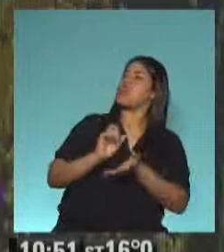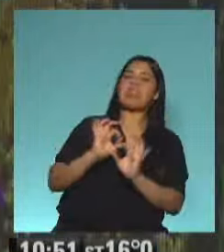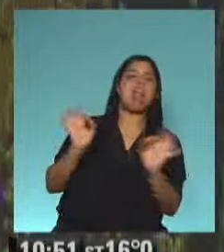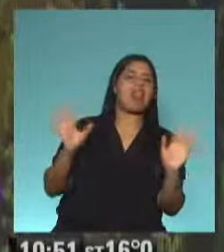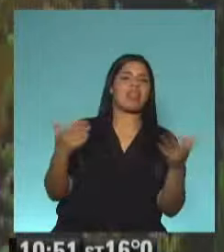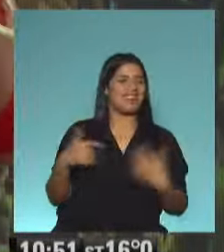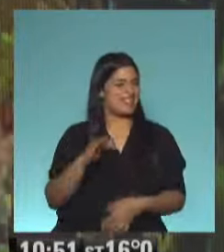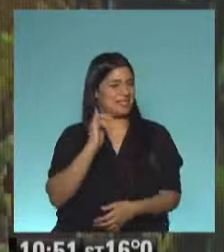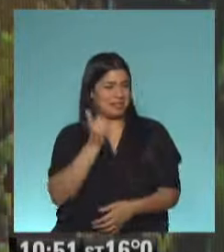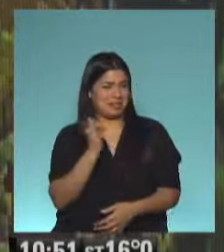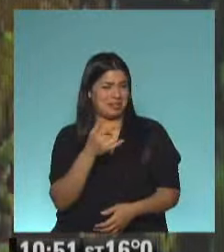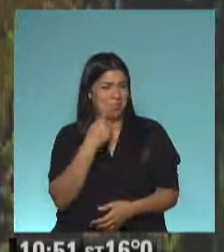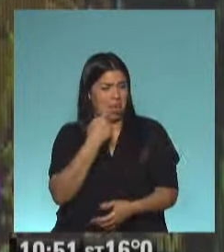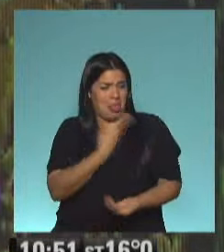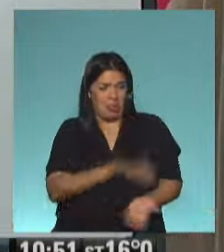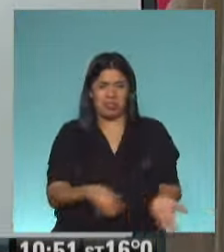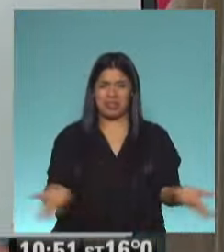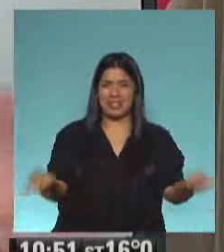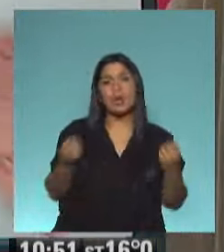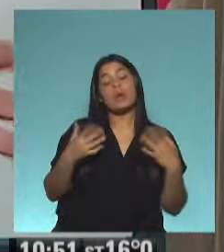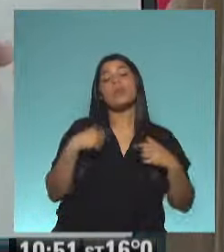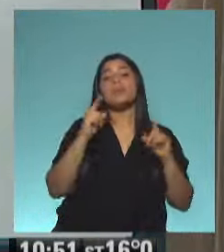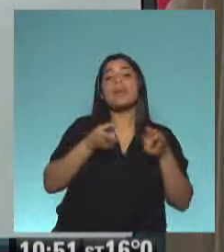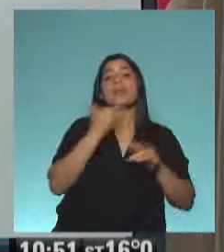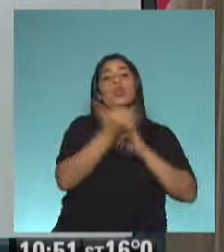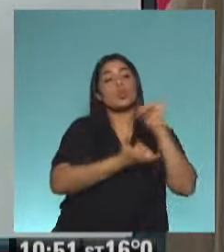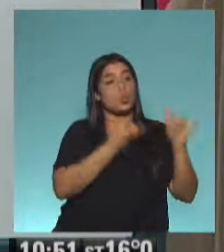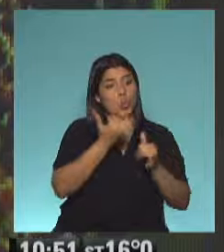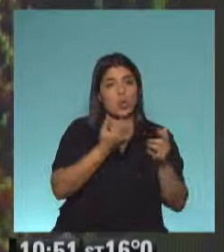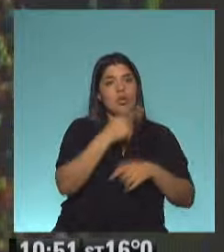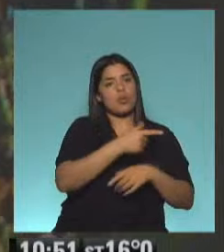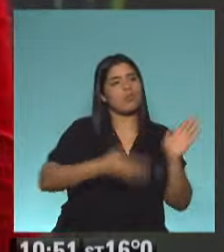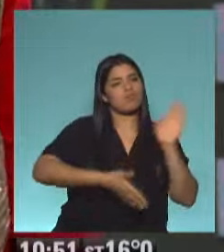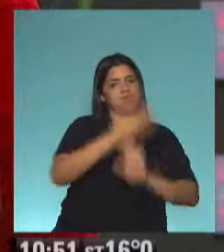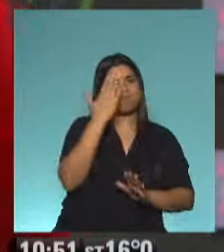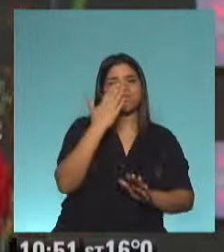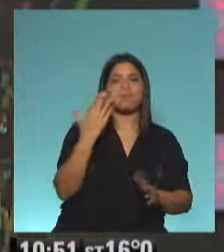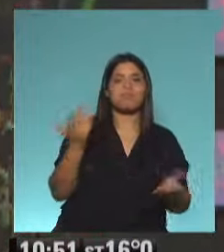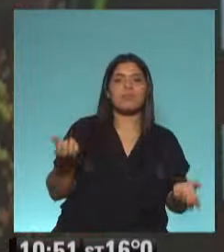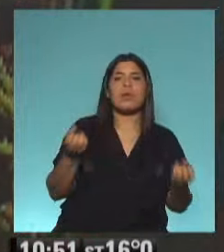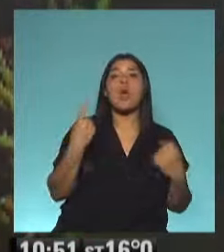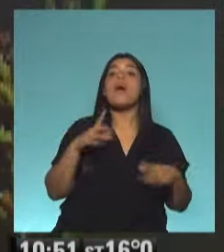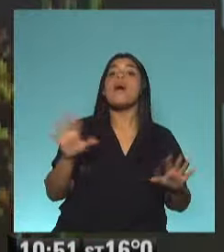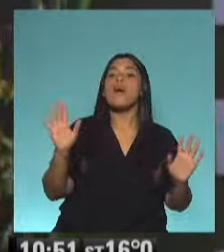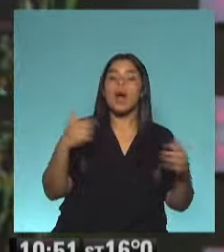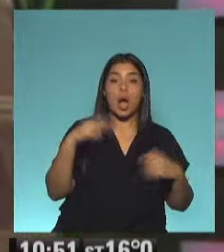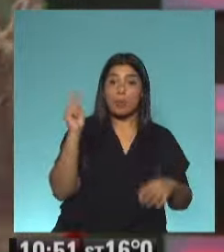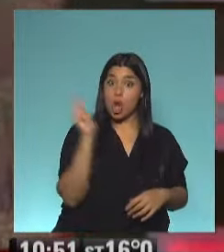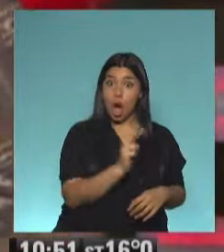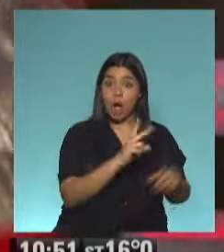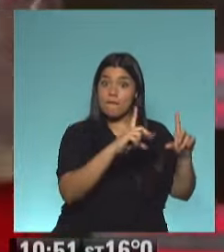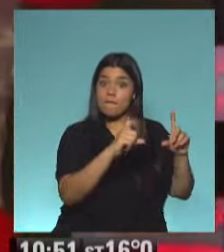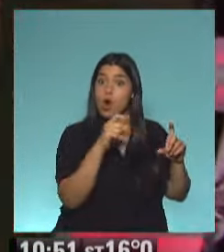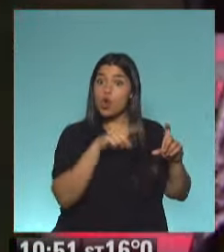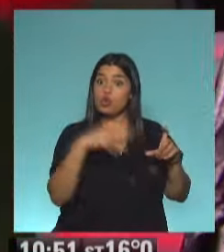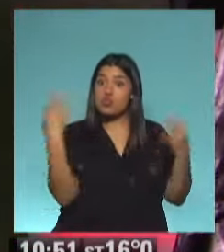veo. Muy bien. Y hoy te cuento, Emi, que justo te fuiste a preparar la murga con Martín. Ahí está el corsódromo,